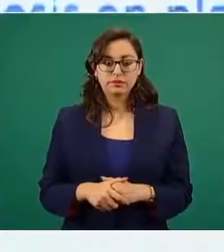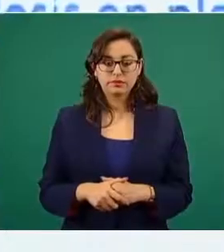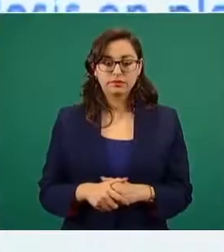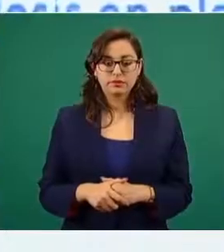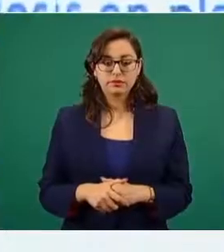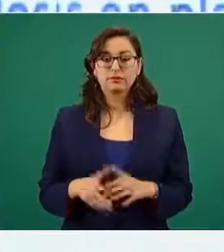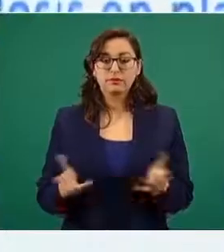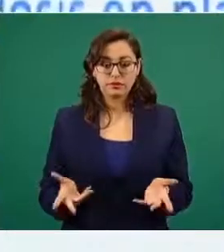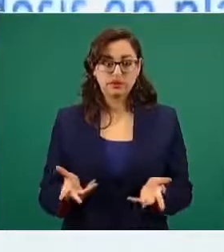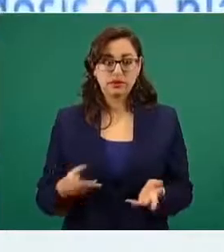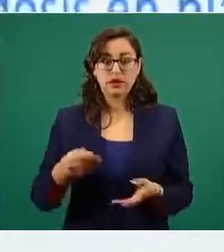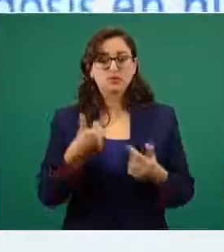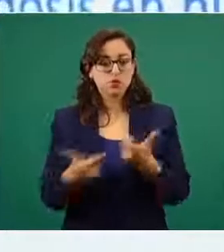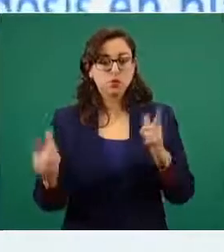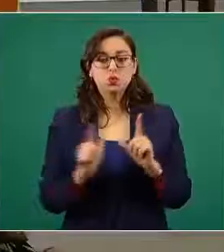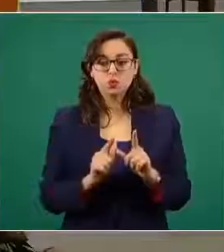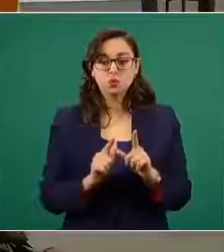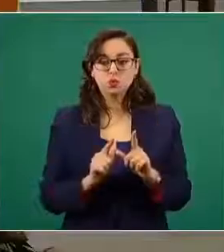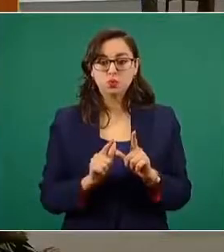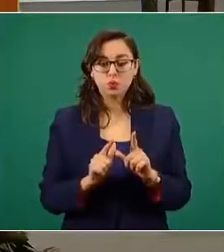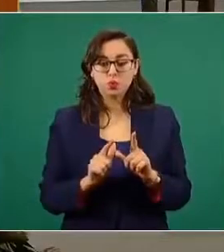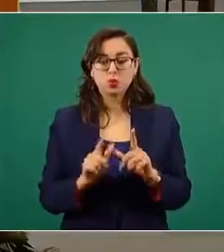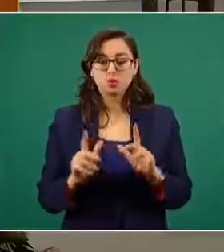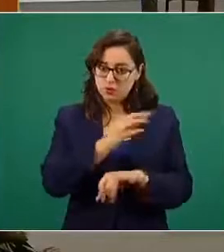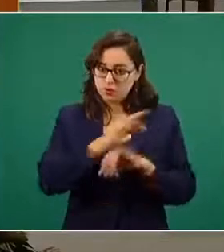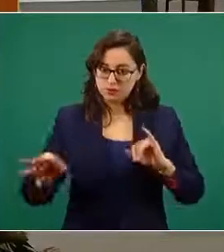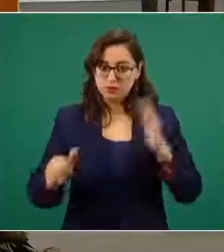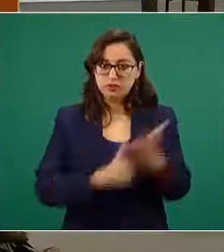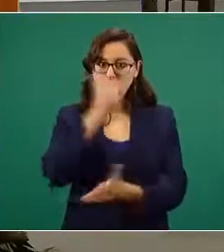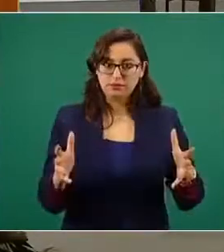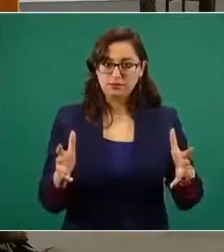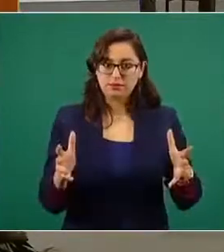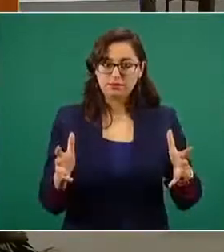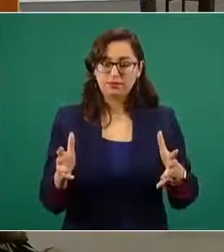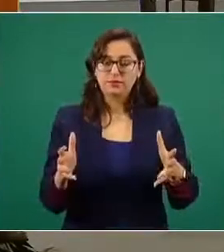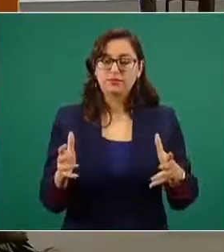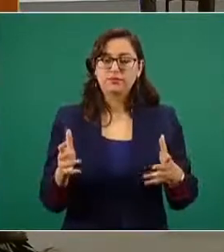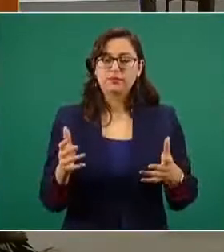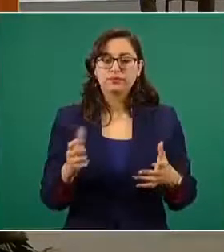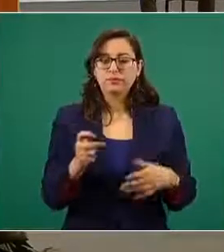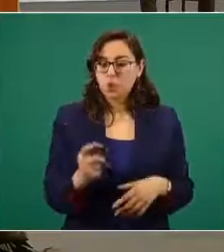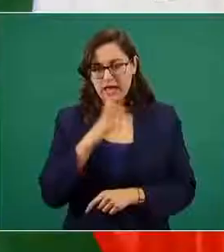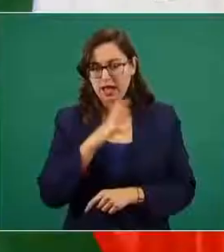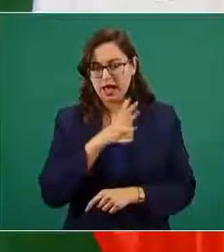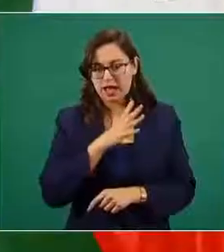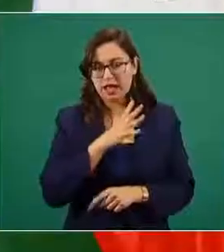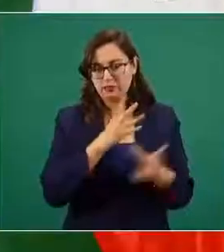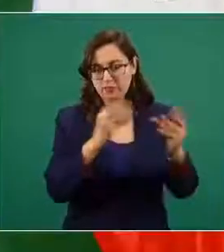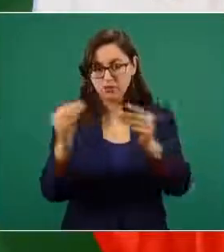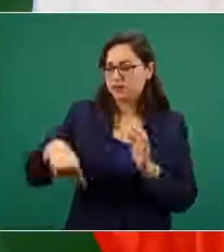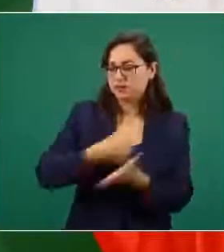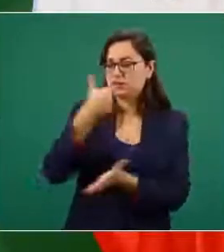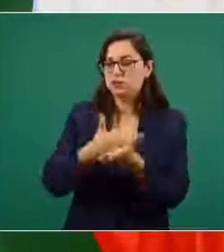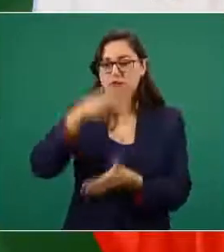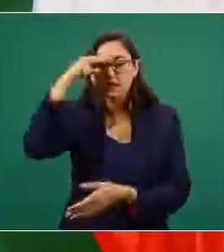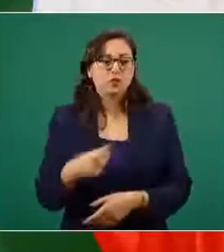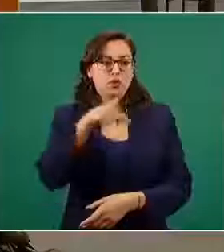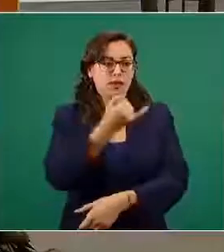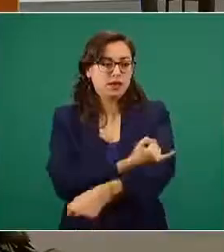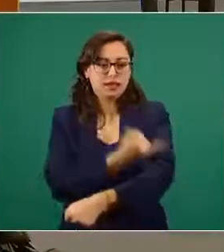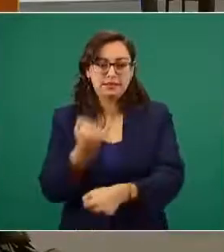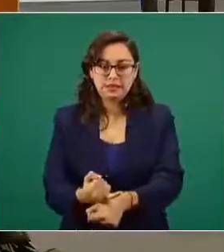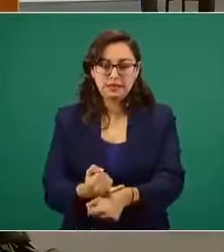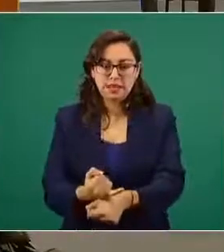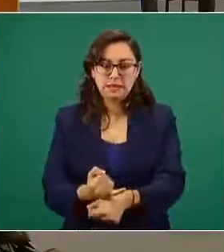ya el mismo equipo, la misma brigada, llega a las ciudades grandes. Ahí no actúa una sola brigada. Iztapalapa, por ejemplo, es